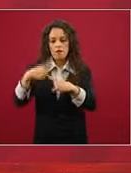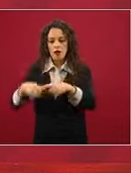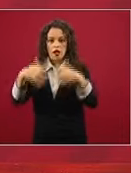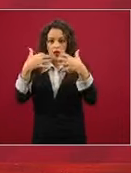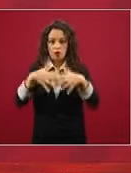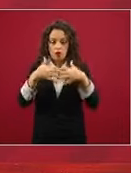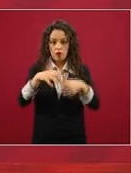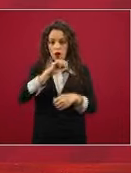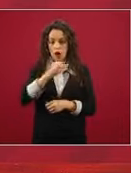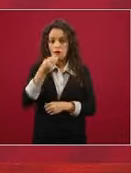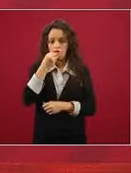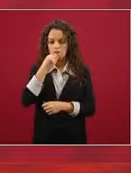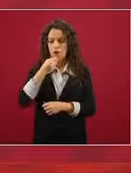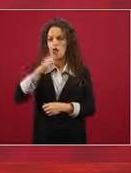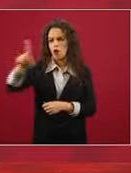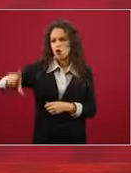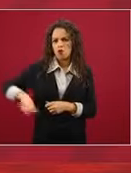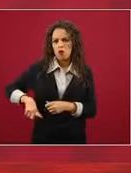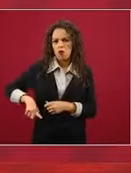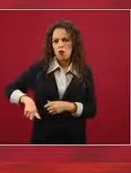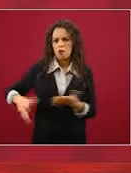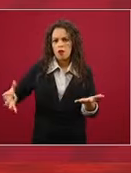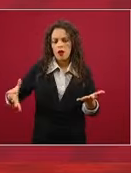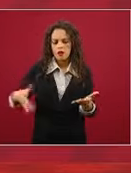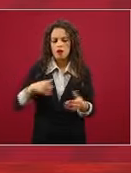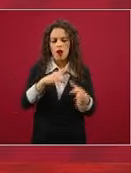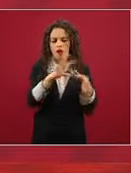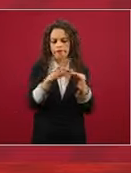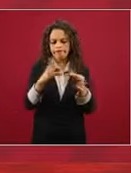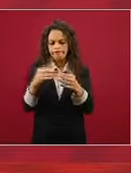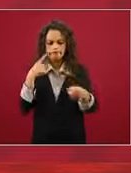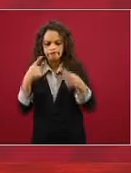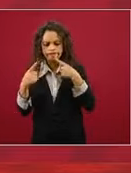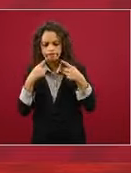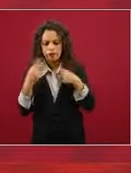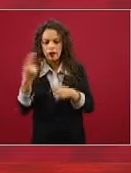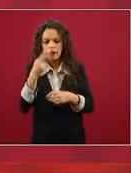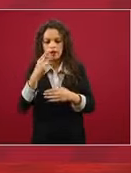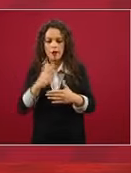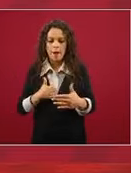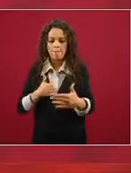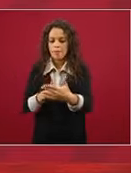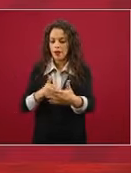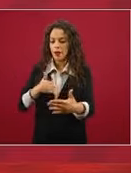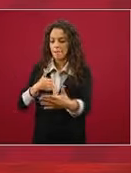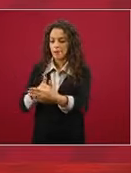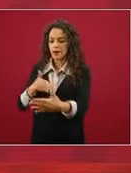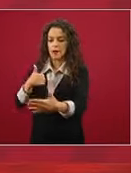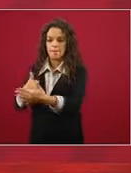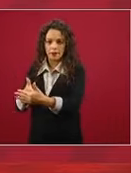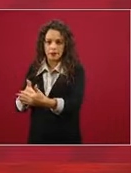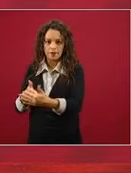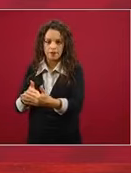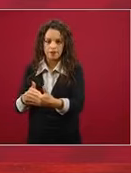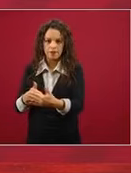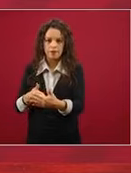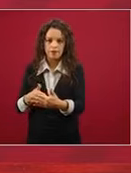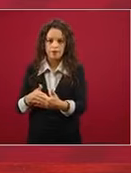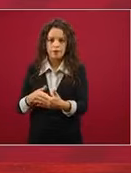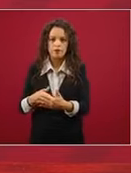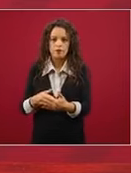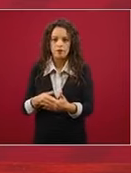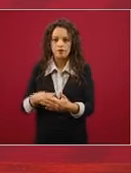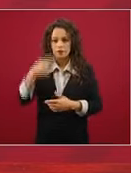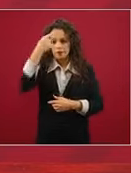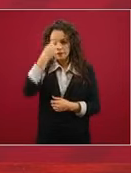el gobierno dijo, bueno, vamos a poner metas de reducción de oferta en ciertos espacios